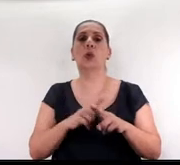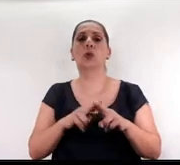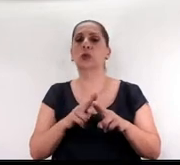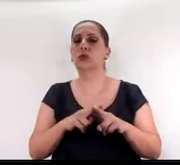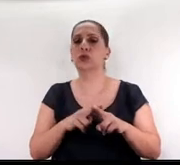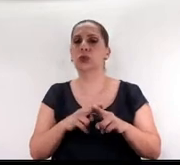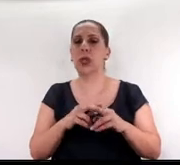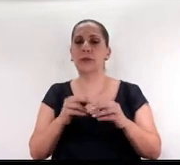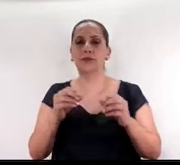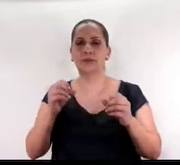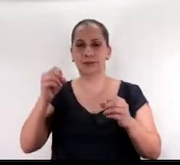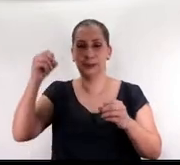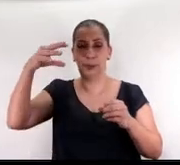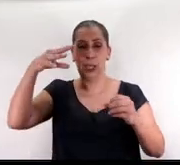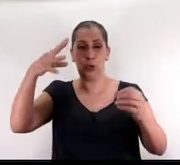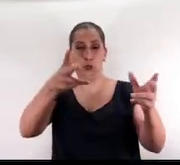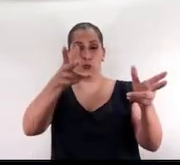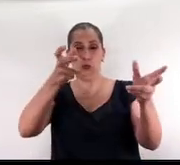radioespectro,